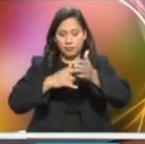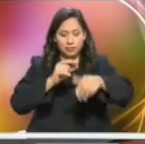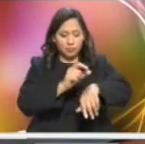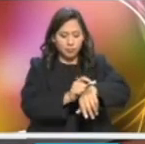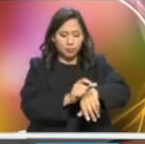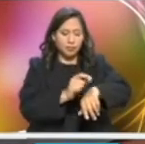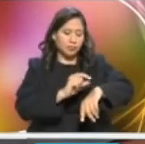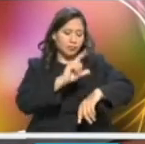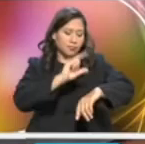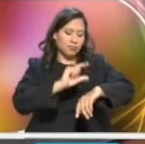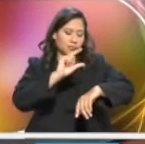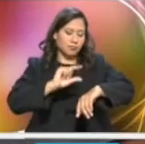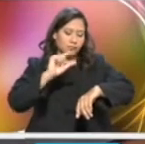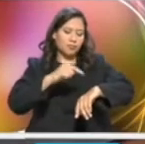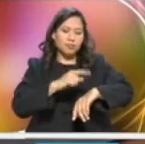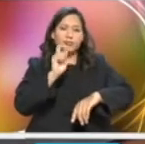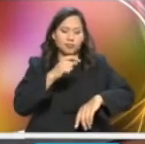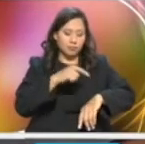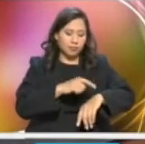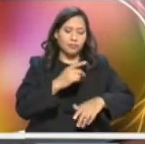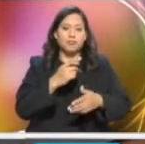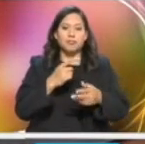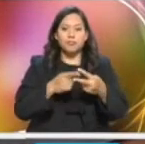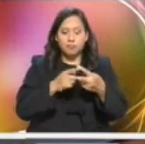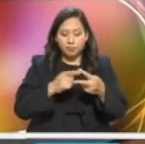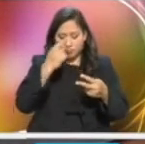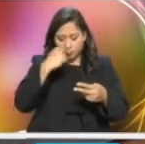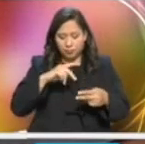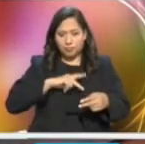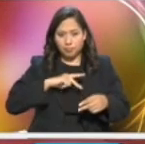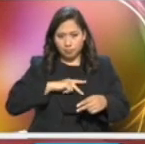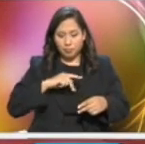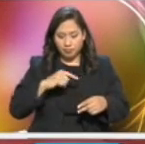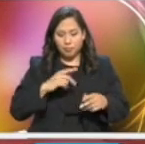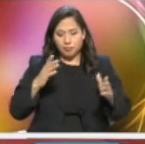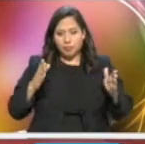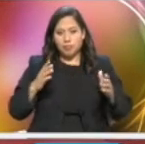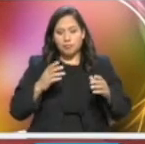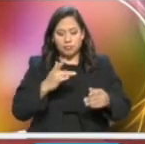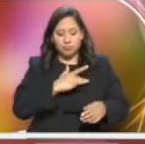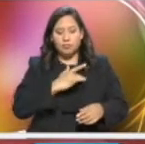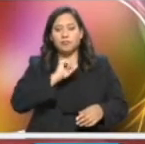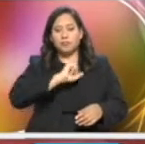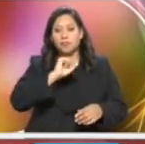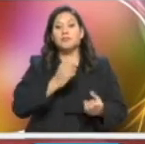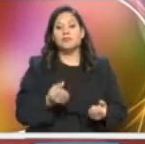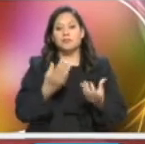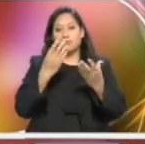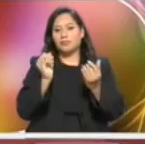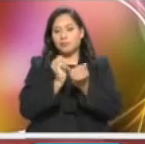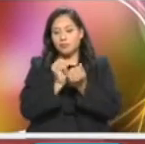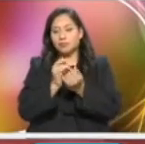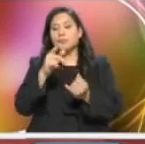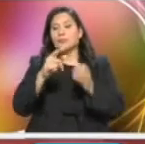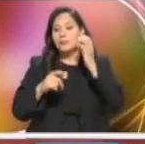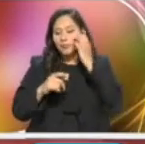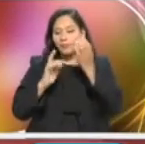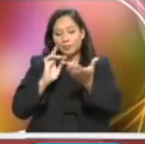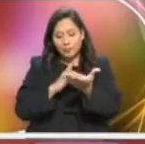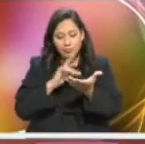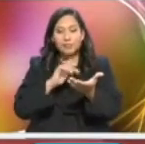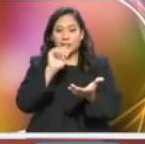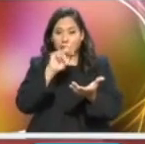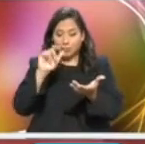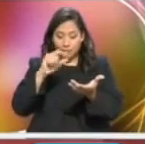esto que traen una banda, esto está muy de moda, hasta aplicaciones en los celulares para que tú puedas calcular todos los